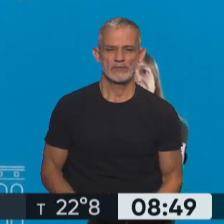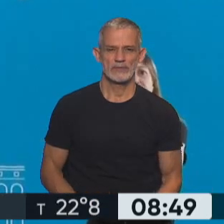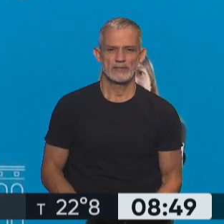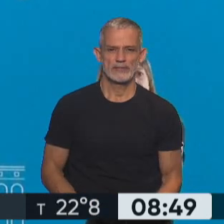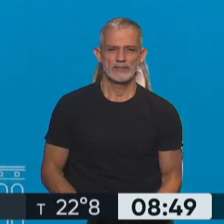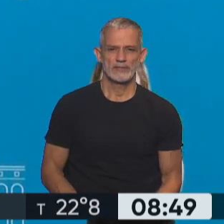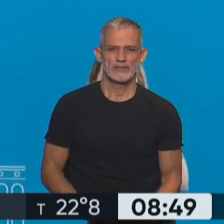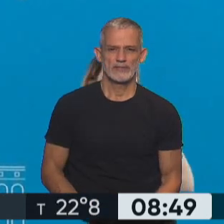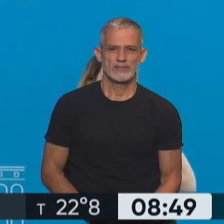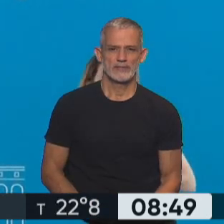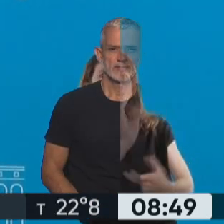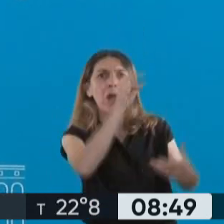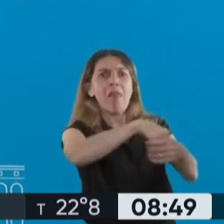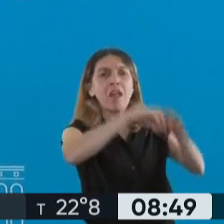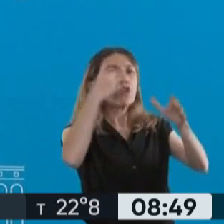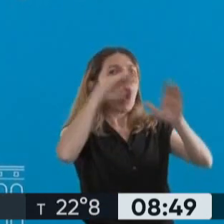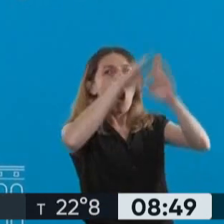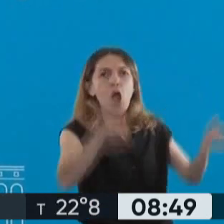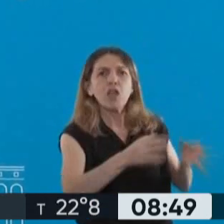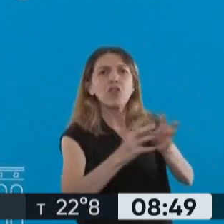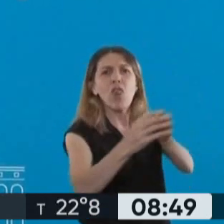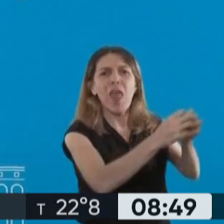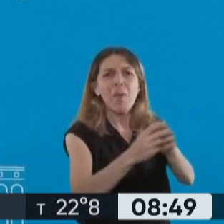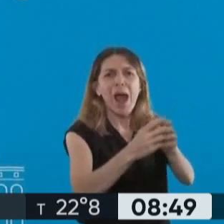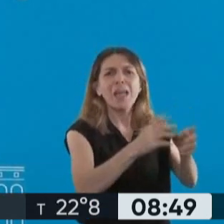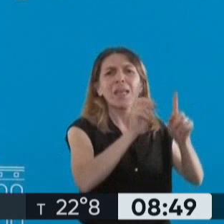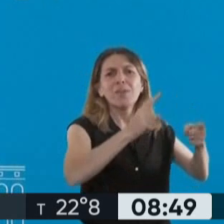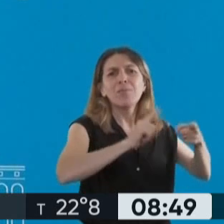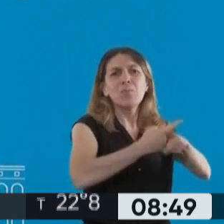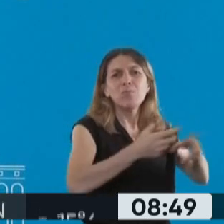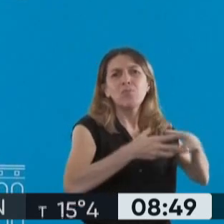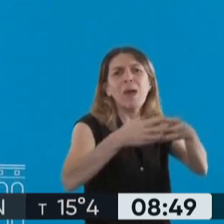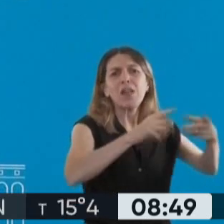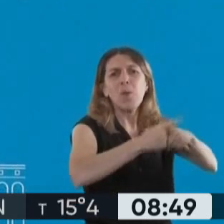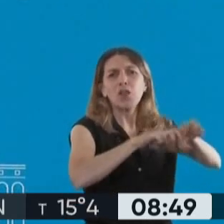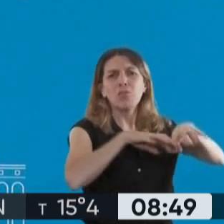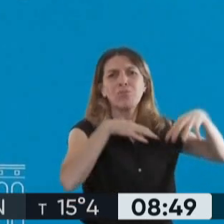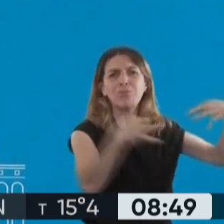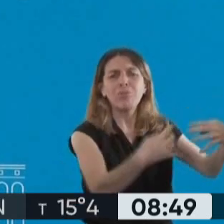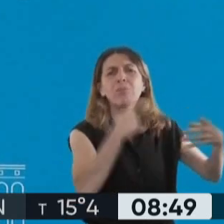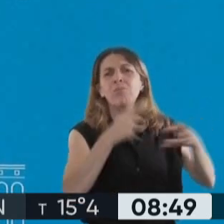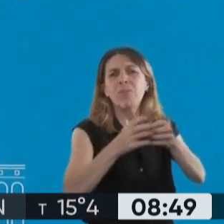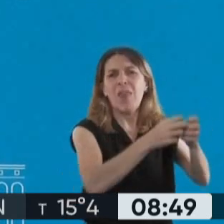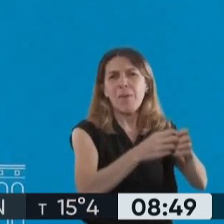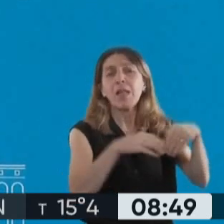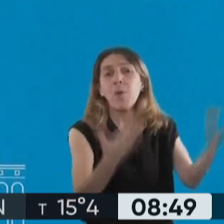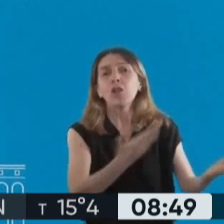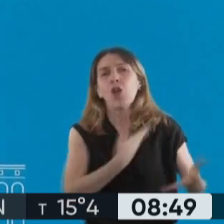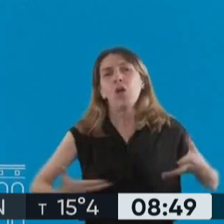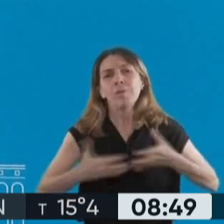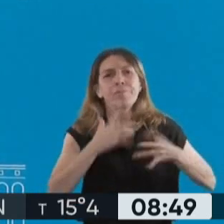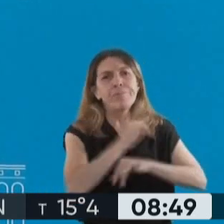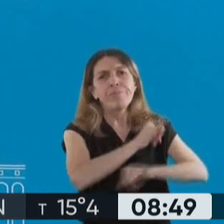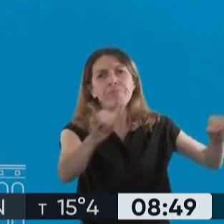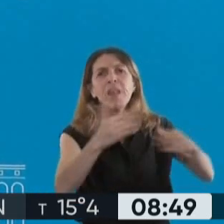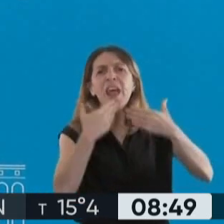y tienen que ser un debate entre todos los legisladores de todas las fuerzas políticas. En ese sentido, el Gobierno agradece profundamente el